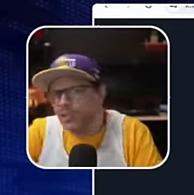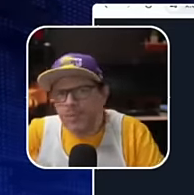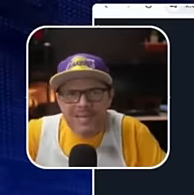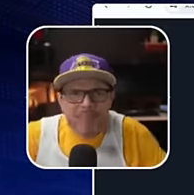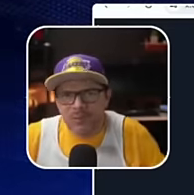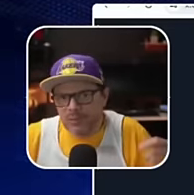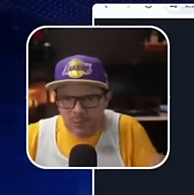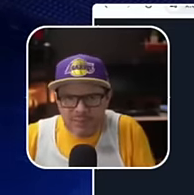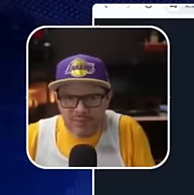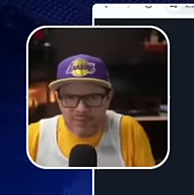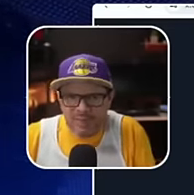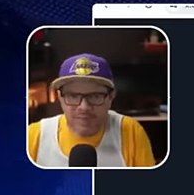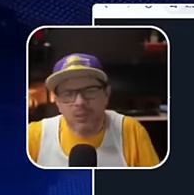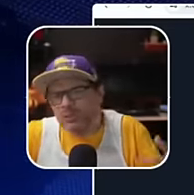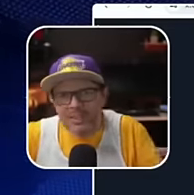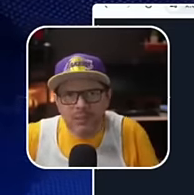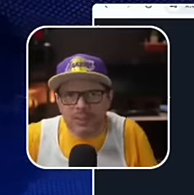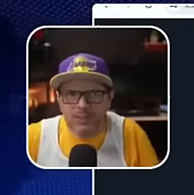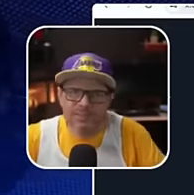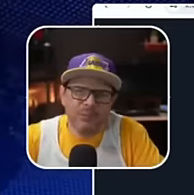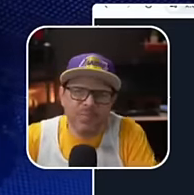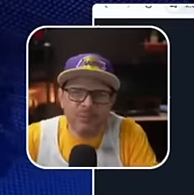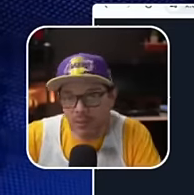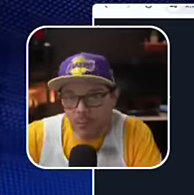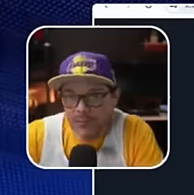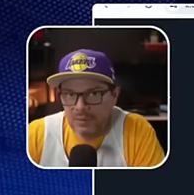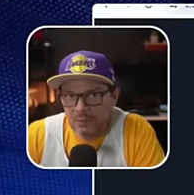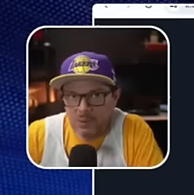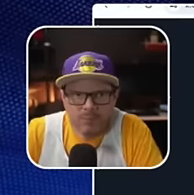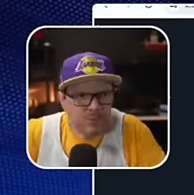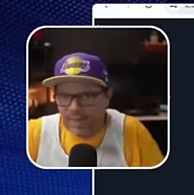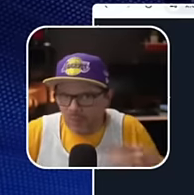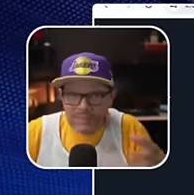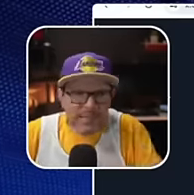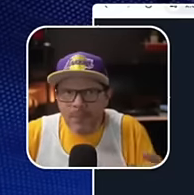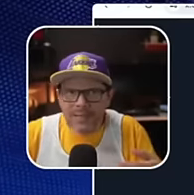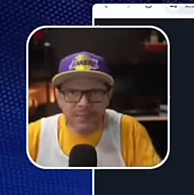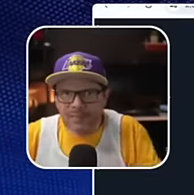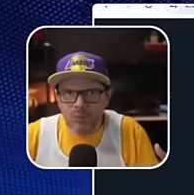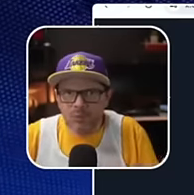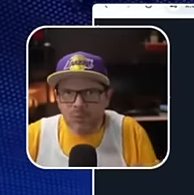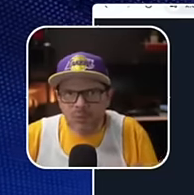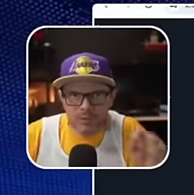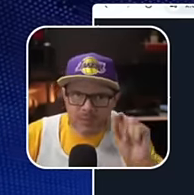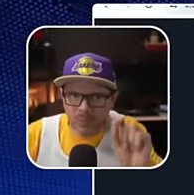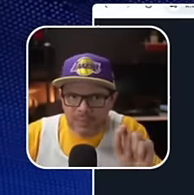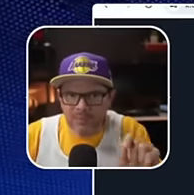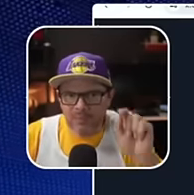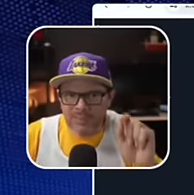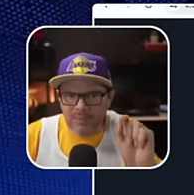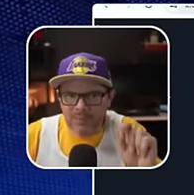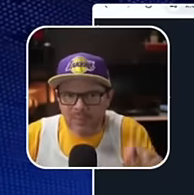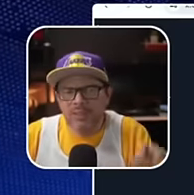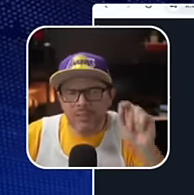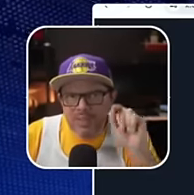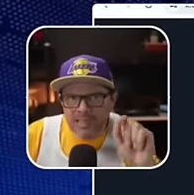todos estos miembros de estructuras delincuenciales todos estos delincuentes que están huyendo en nuestro país del Salvador a cualquier parte del mundo lo están comparando y lo